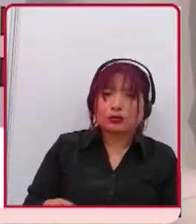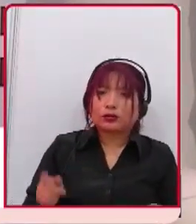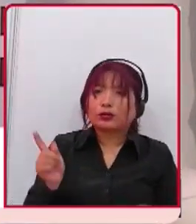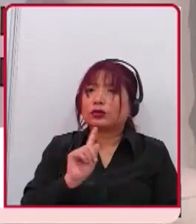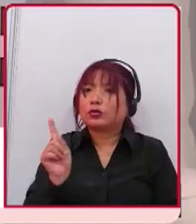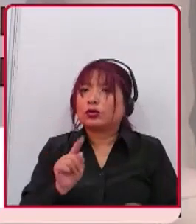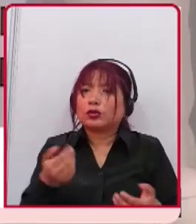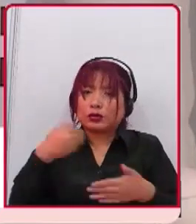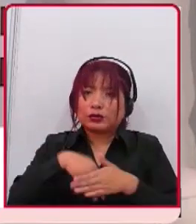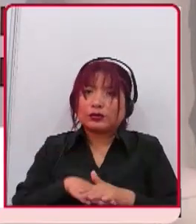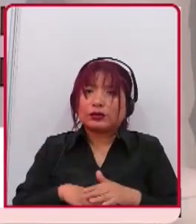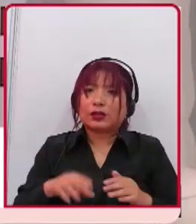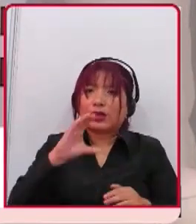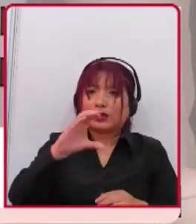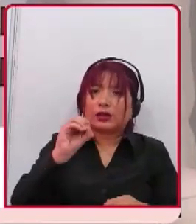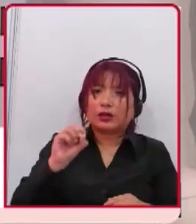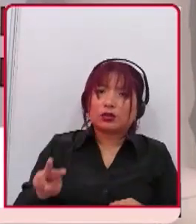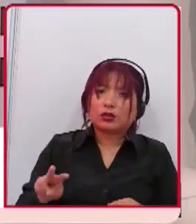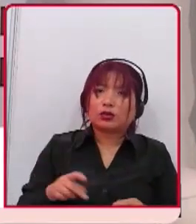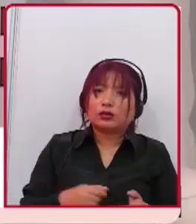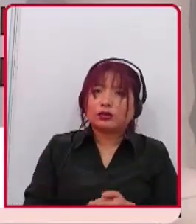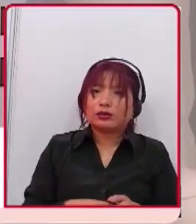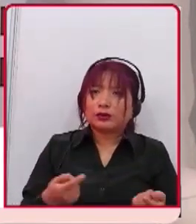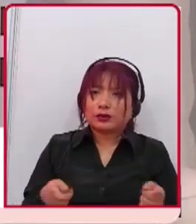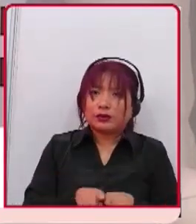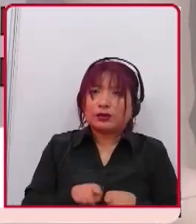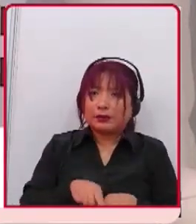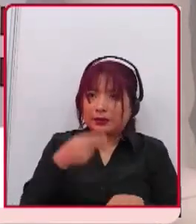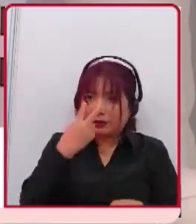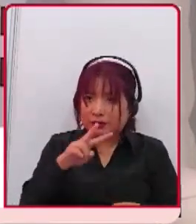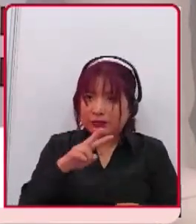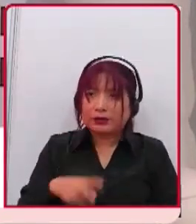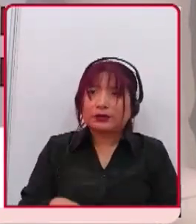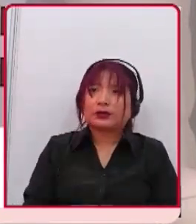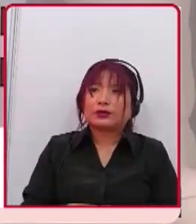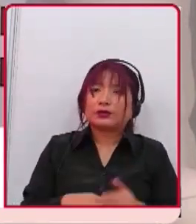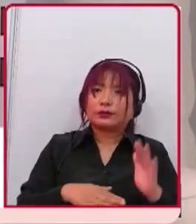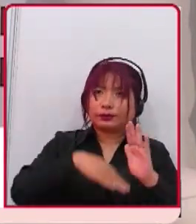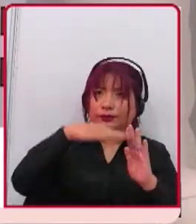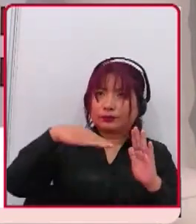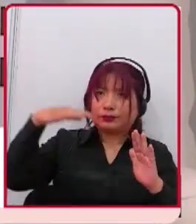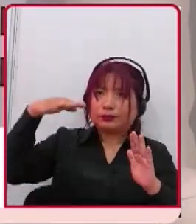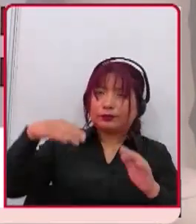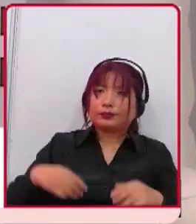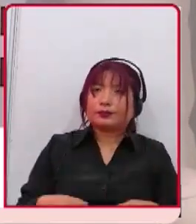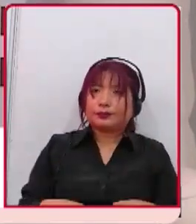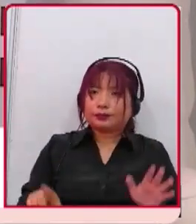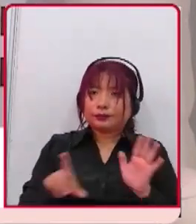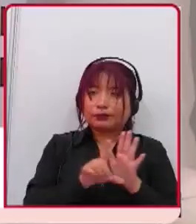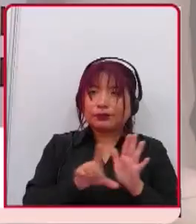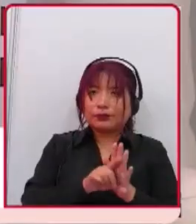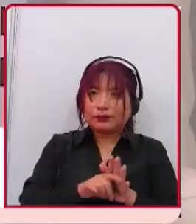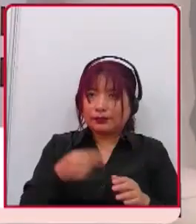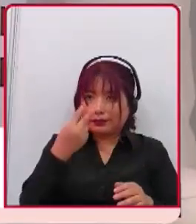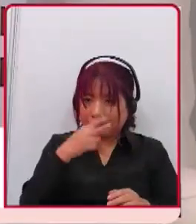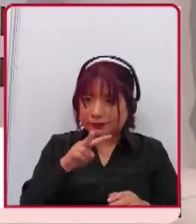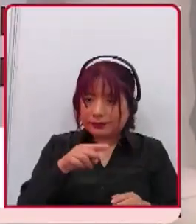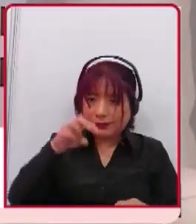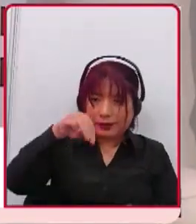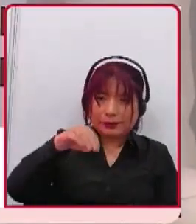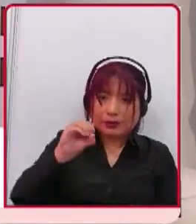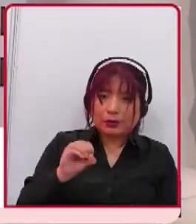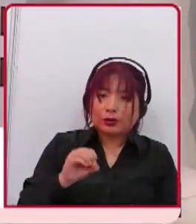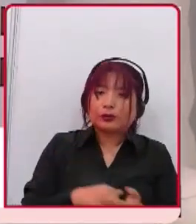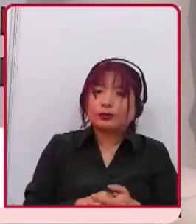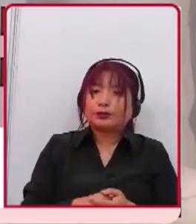CO2, lo que hemos podido evidenciar a nivel de leyes frescas de cabeza de molibdeno, no hemos